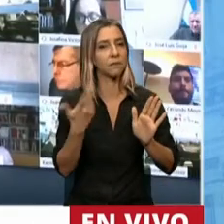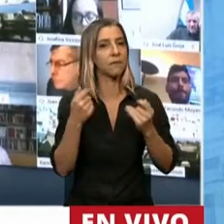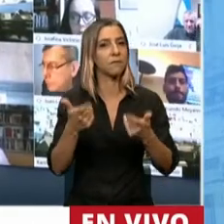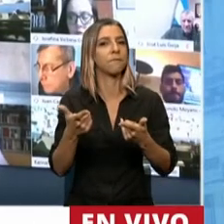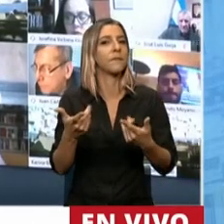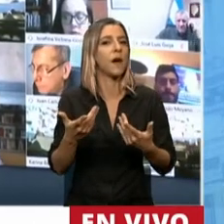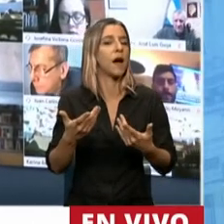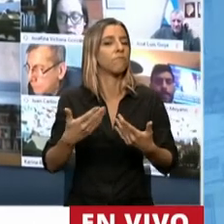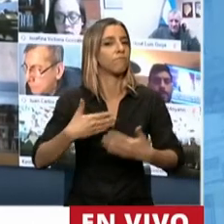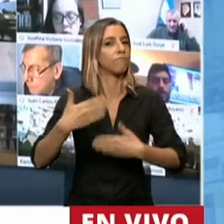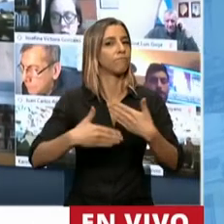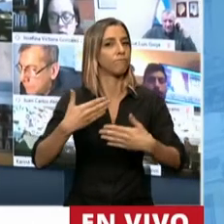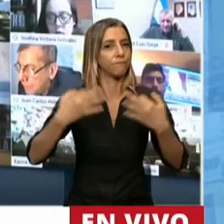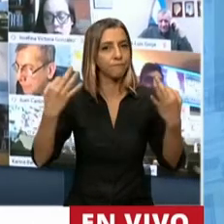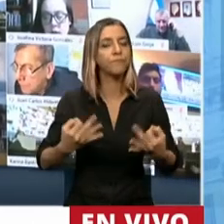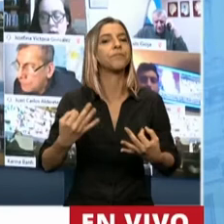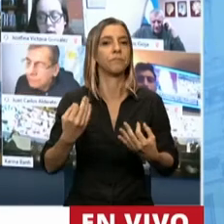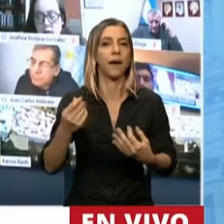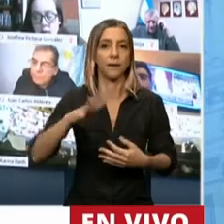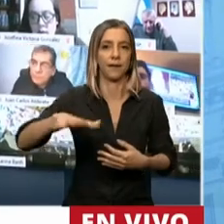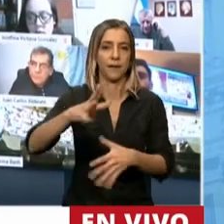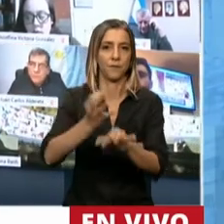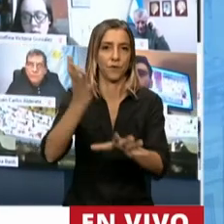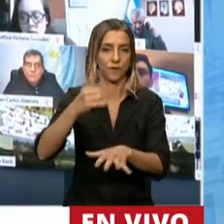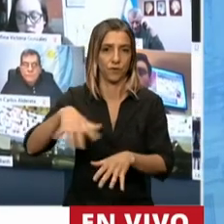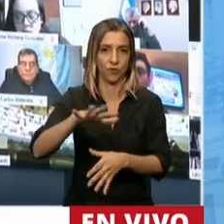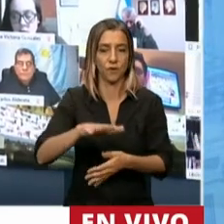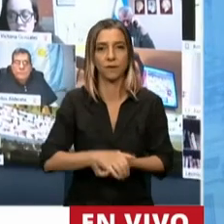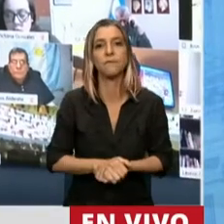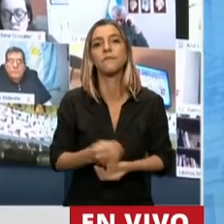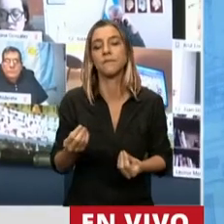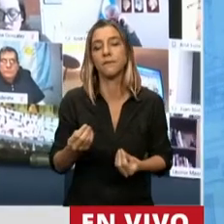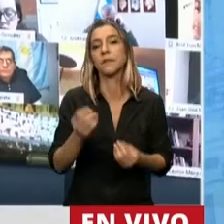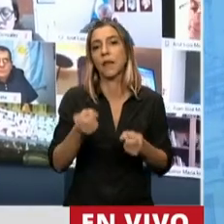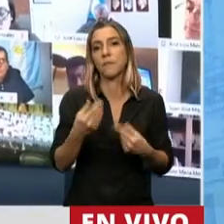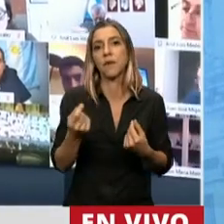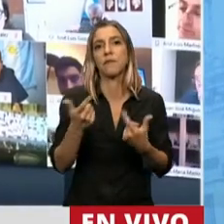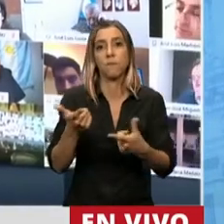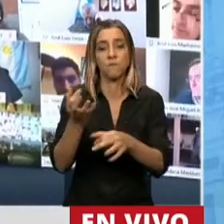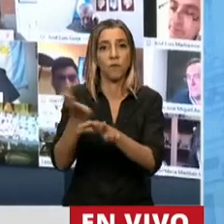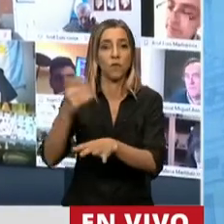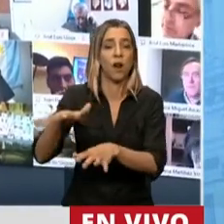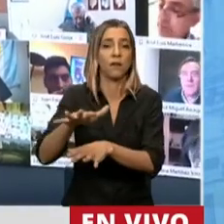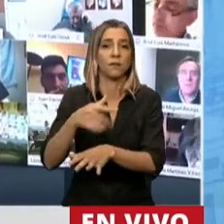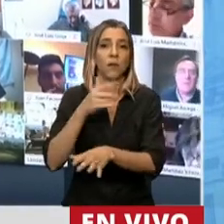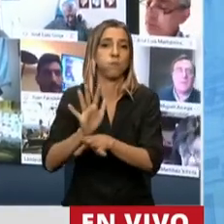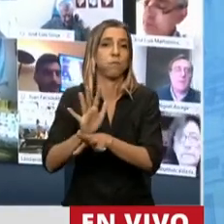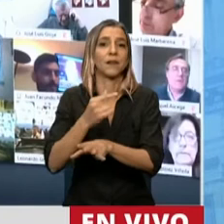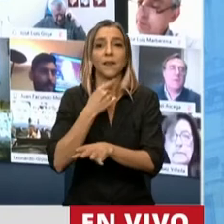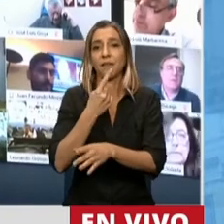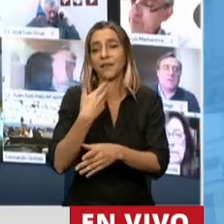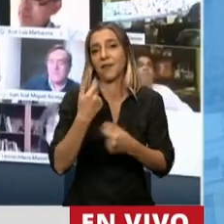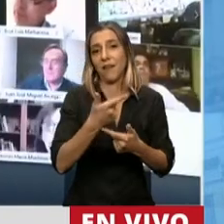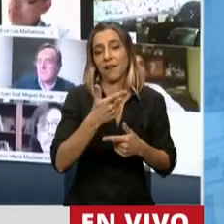un marco de desarrollo, de mejor desarrollo a la profesión, de interrelación del sector profesional con los